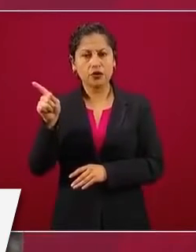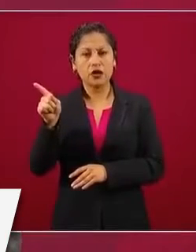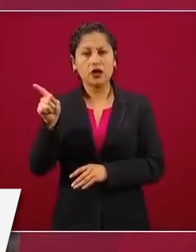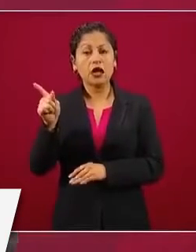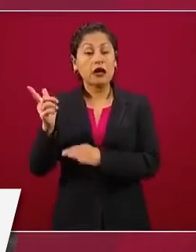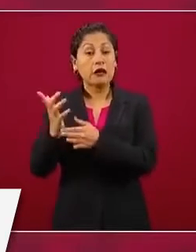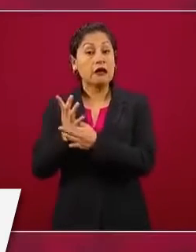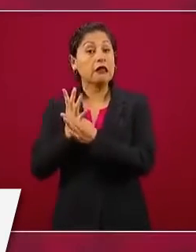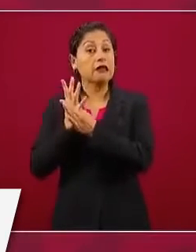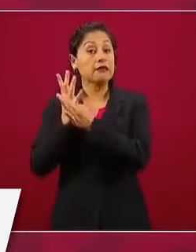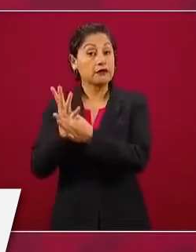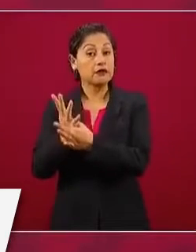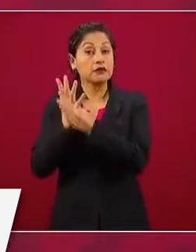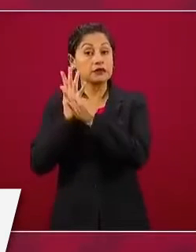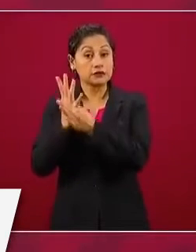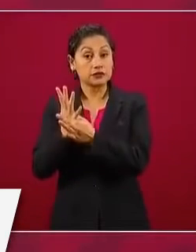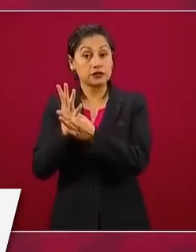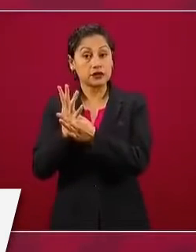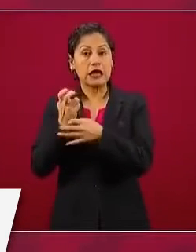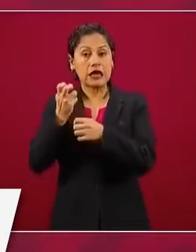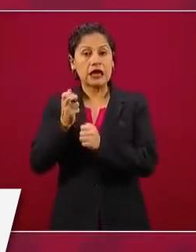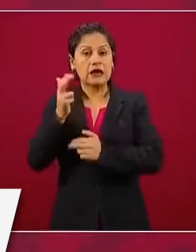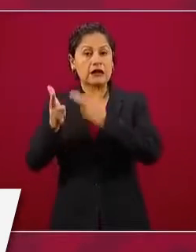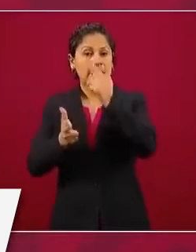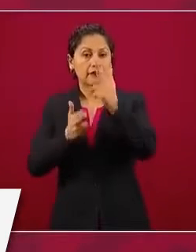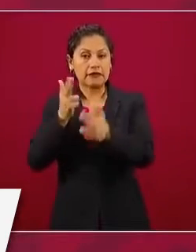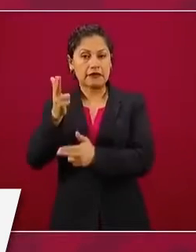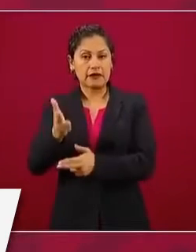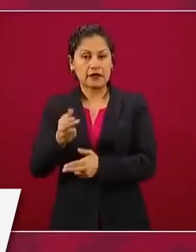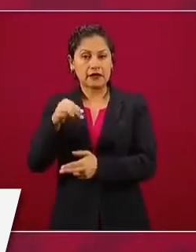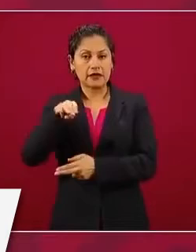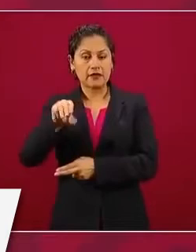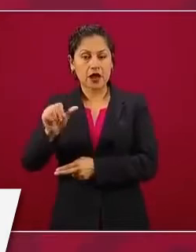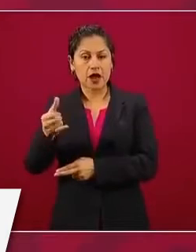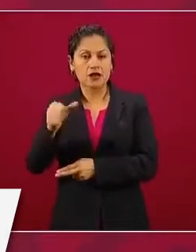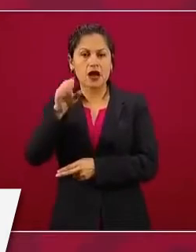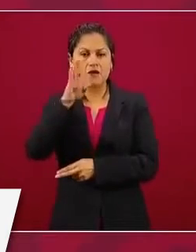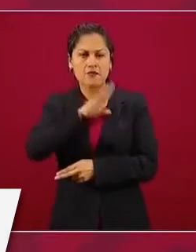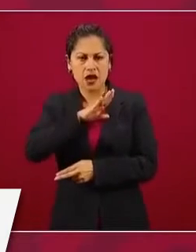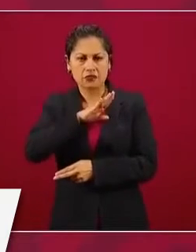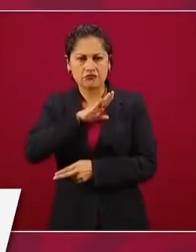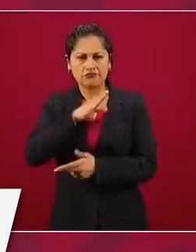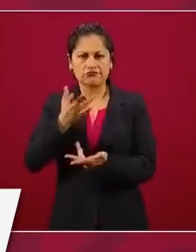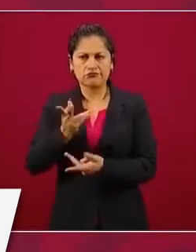dijo que eso no debía hacerse. A ver, explícame.